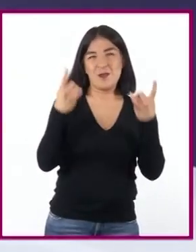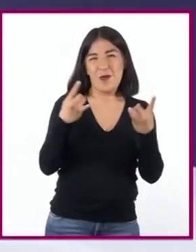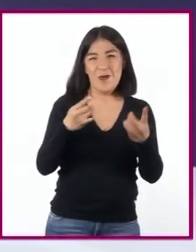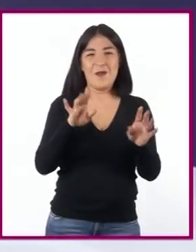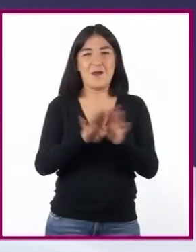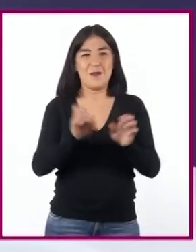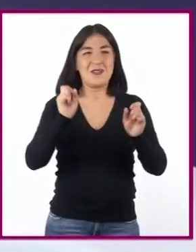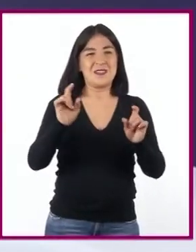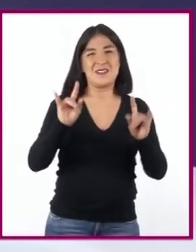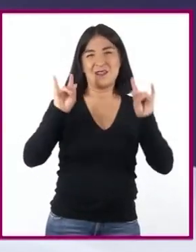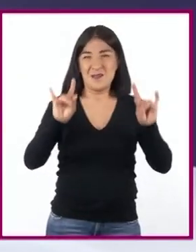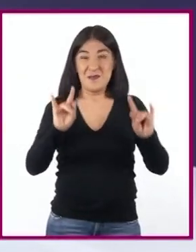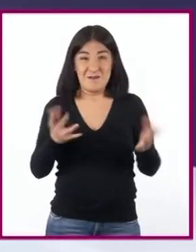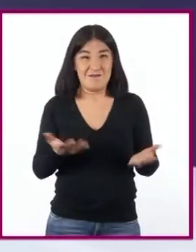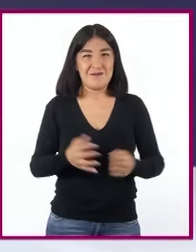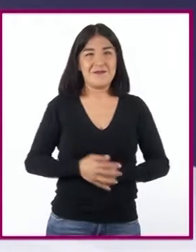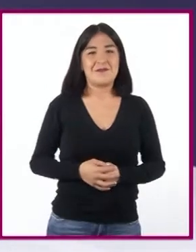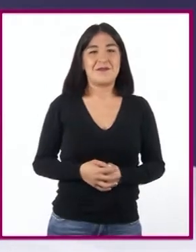del rock?